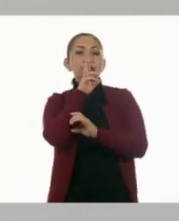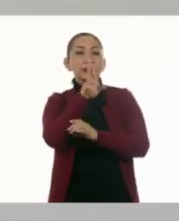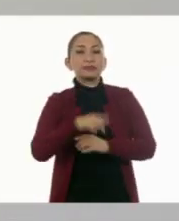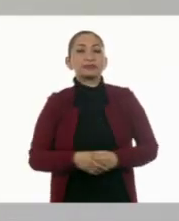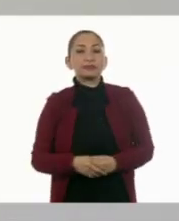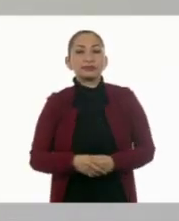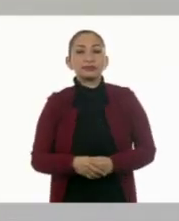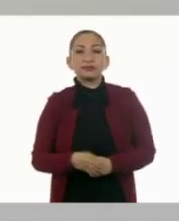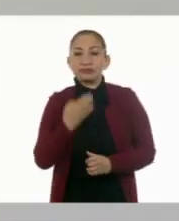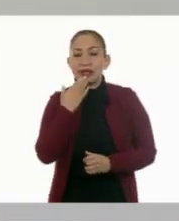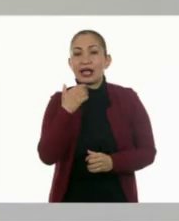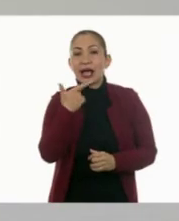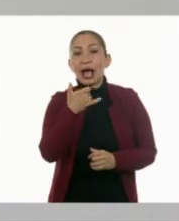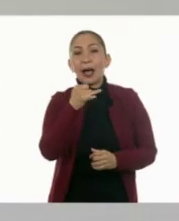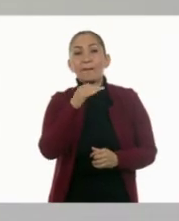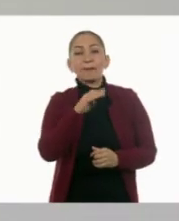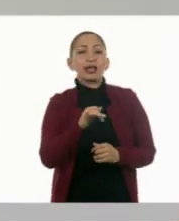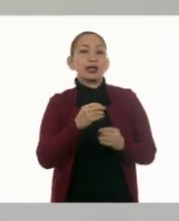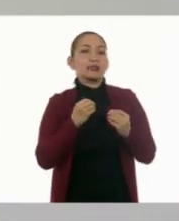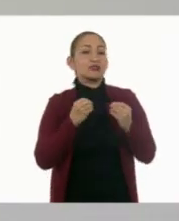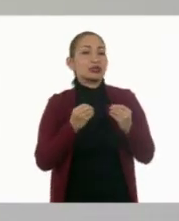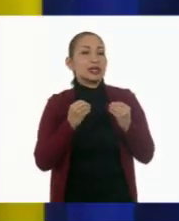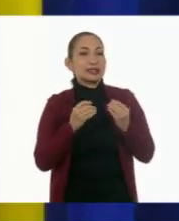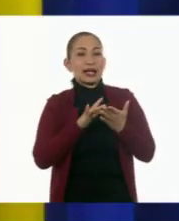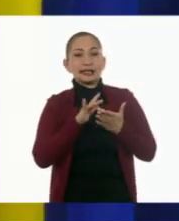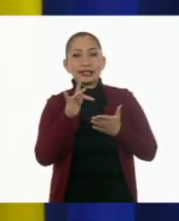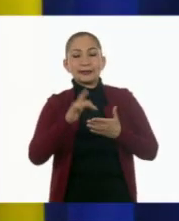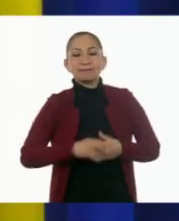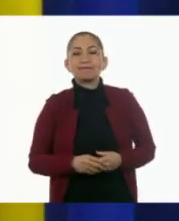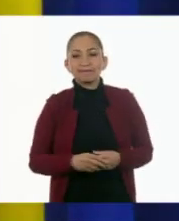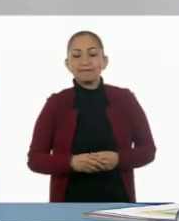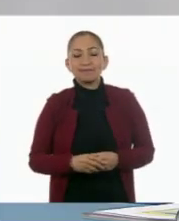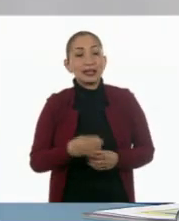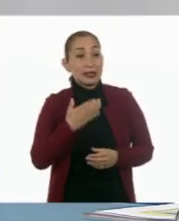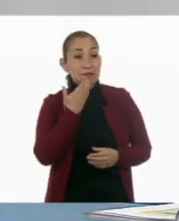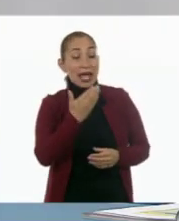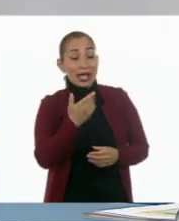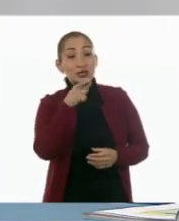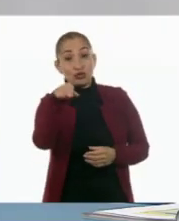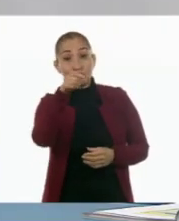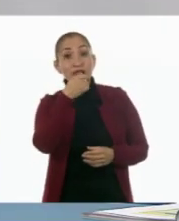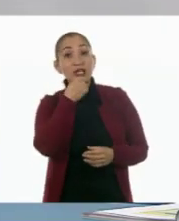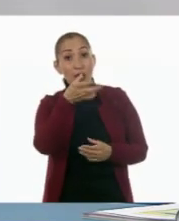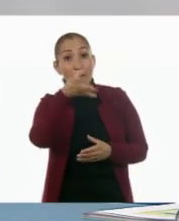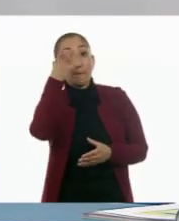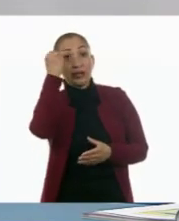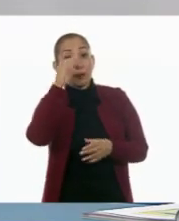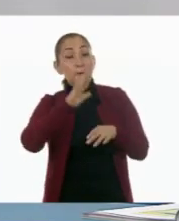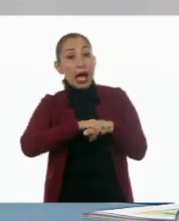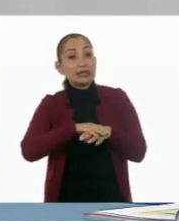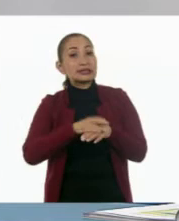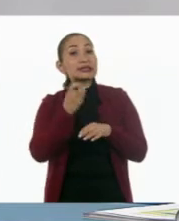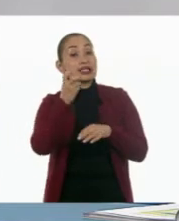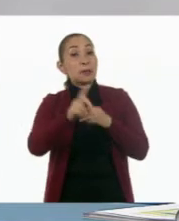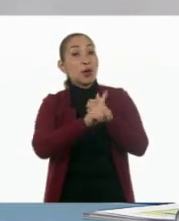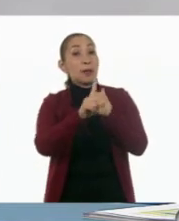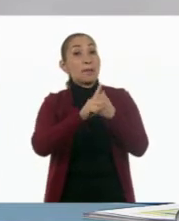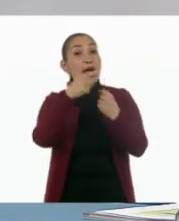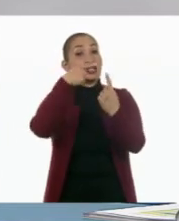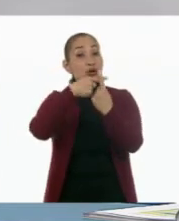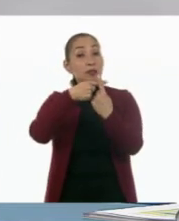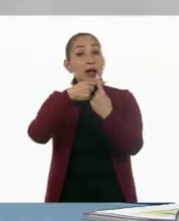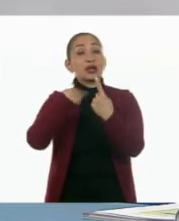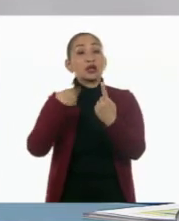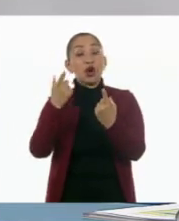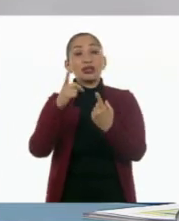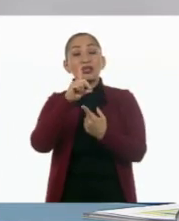Así es. Maestra Gaby, como siempre, muchas gracias. No, qué bueno que estuvieron los niños aprendiendo más de problemas con sumas con